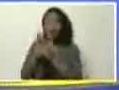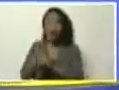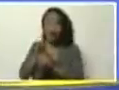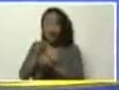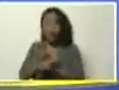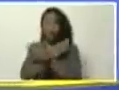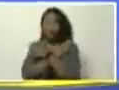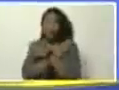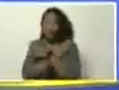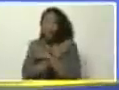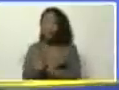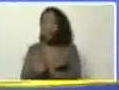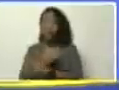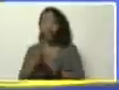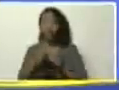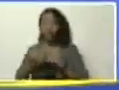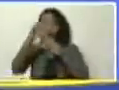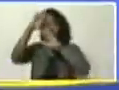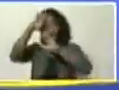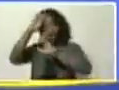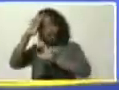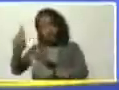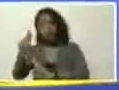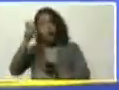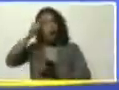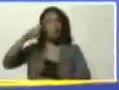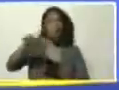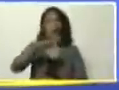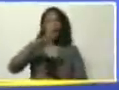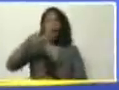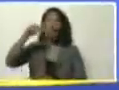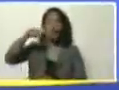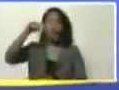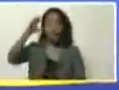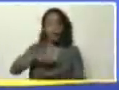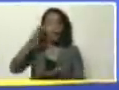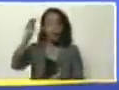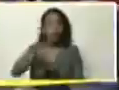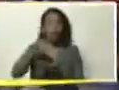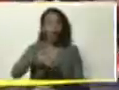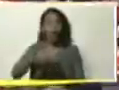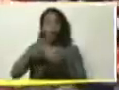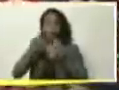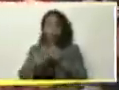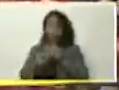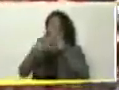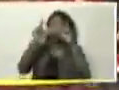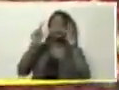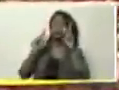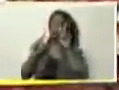cariño, todo el respeto del pueblo de Miranda que le admira.